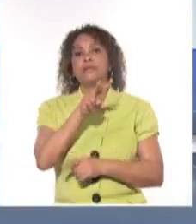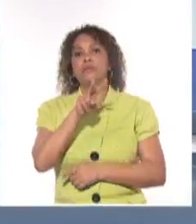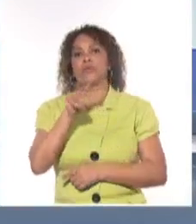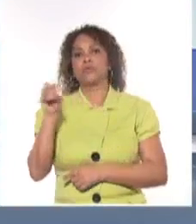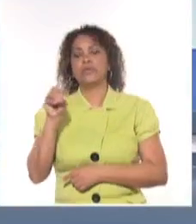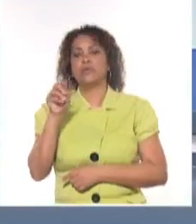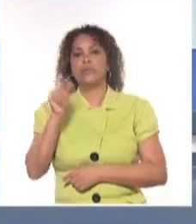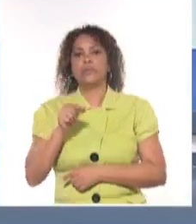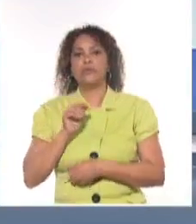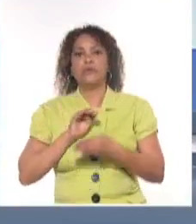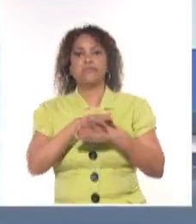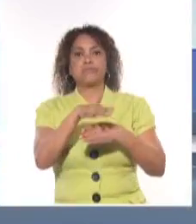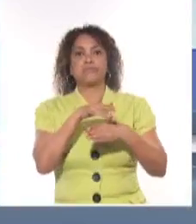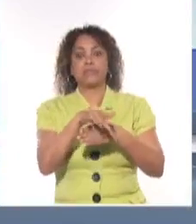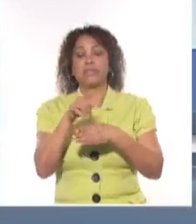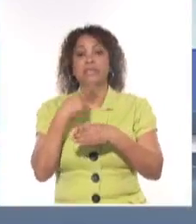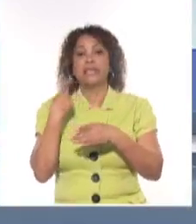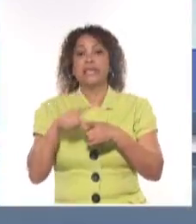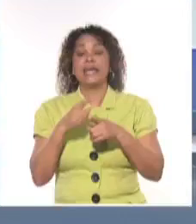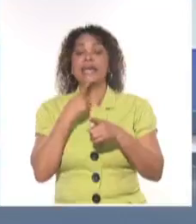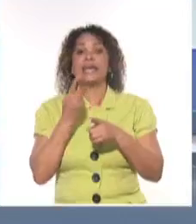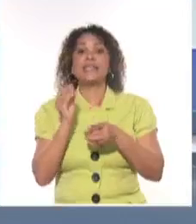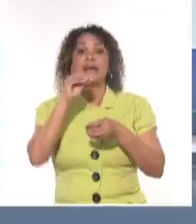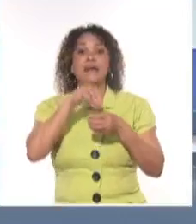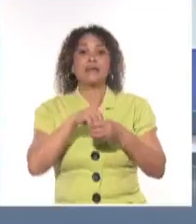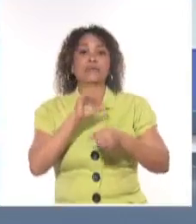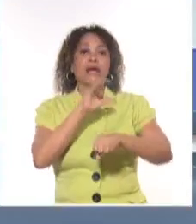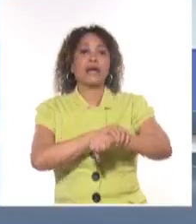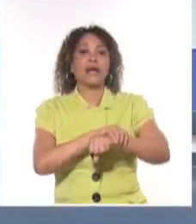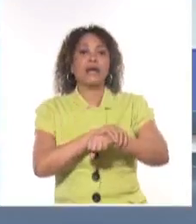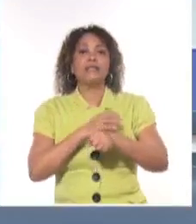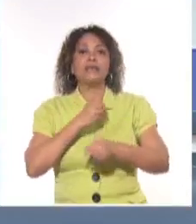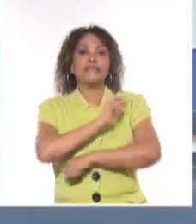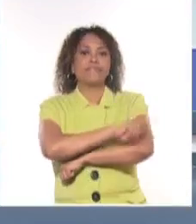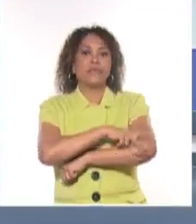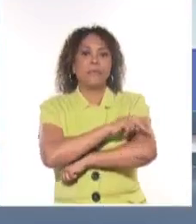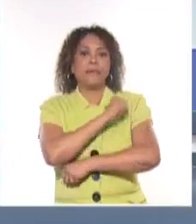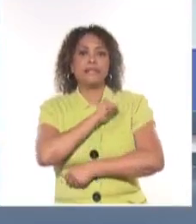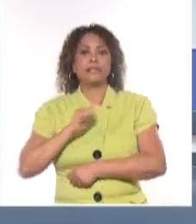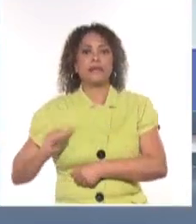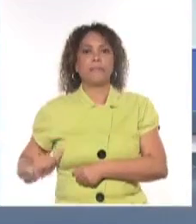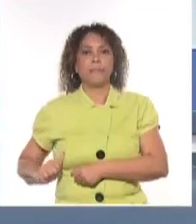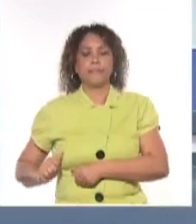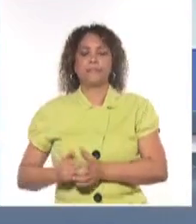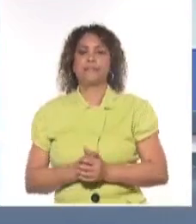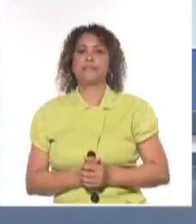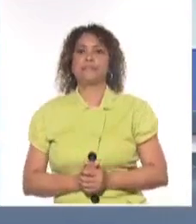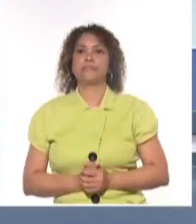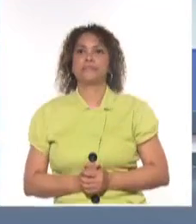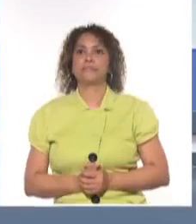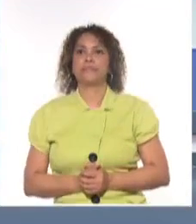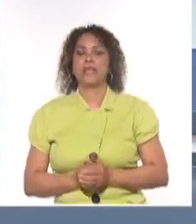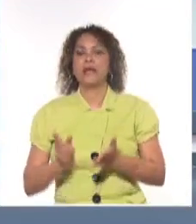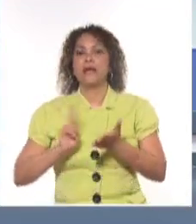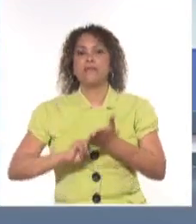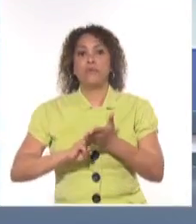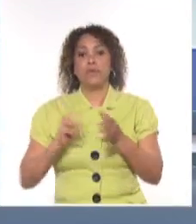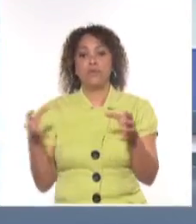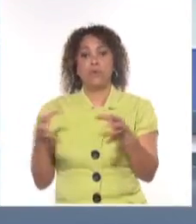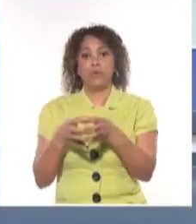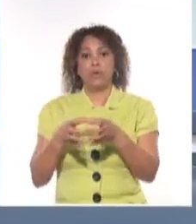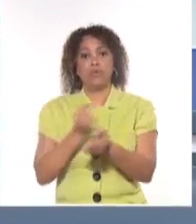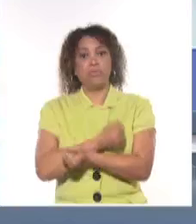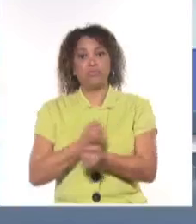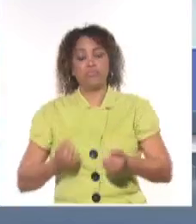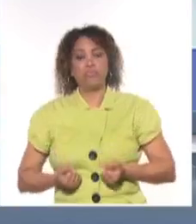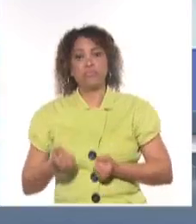migrantes venezolanos que permanecen recluidos en una cárcel de máxima seguridad en El Salvador. Los miembros del bloque de Resistencia y